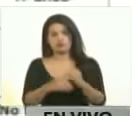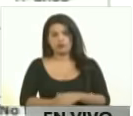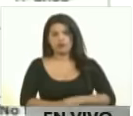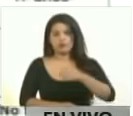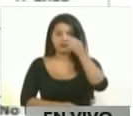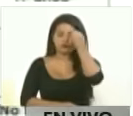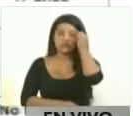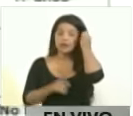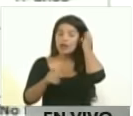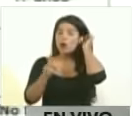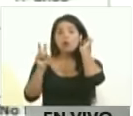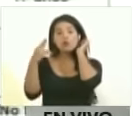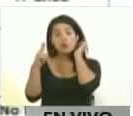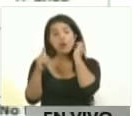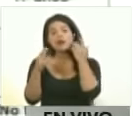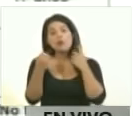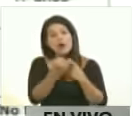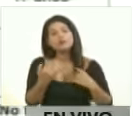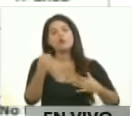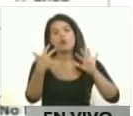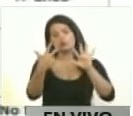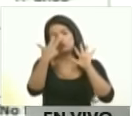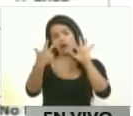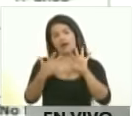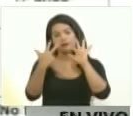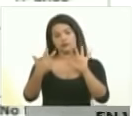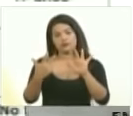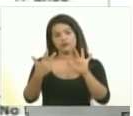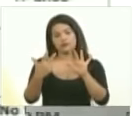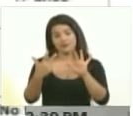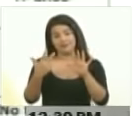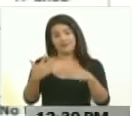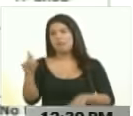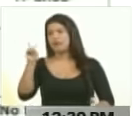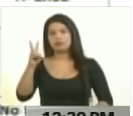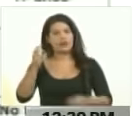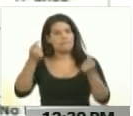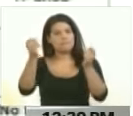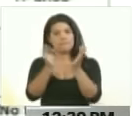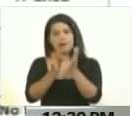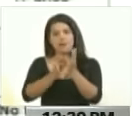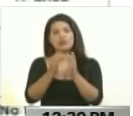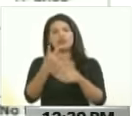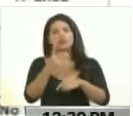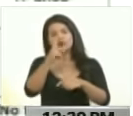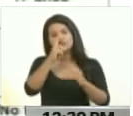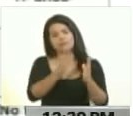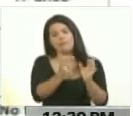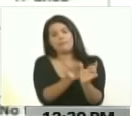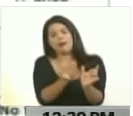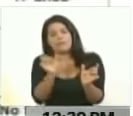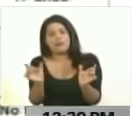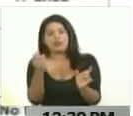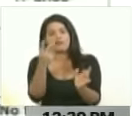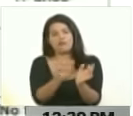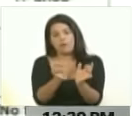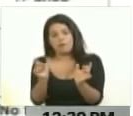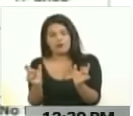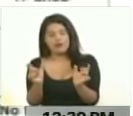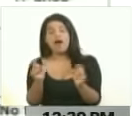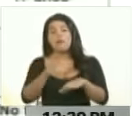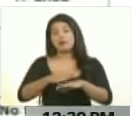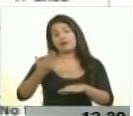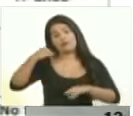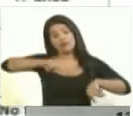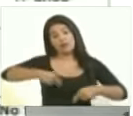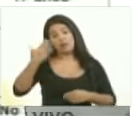Uruguay duró 8 años, 2 veces el tiempo que tiene Venezuela en el Mercosur, y para el momento, porque fue firmado en el